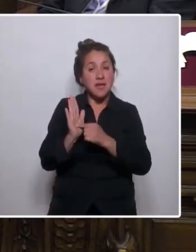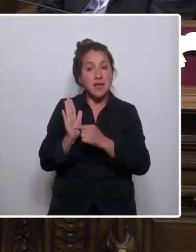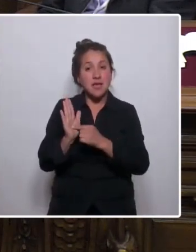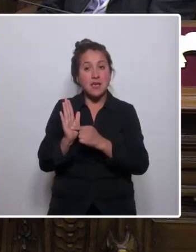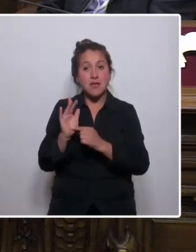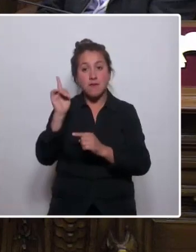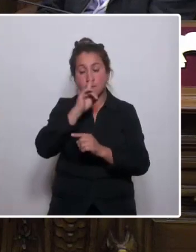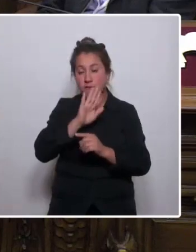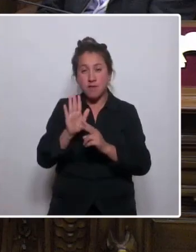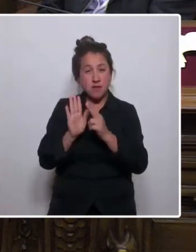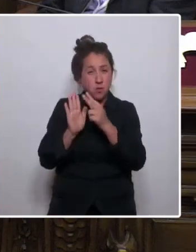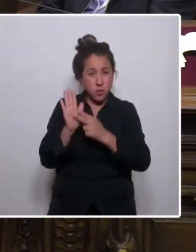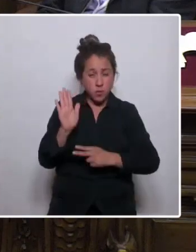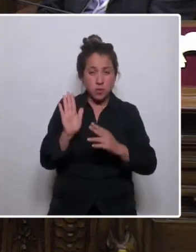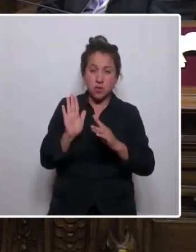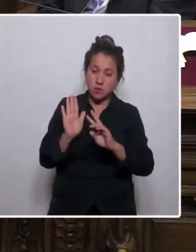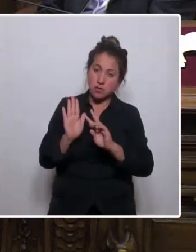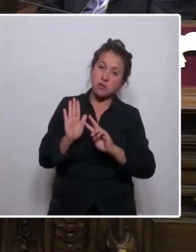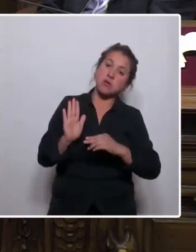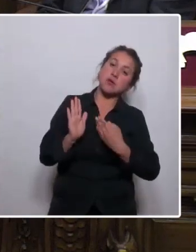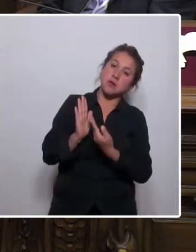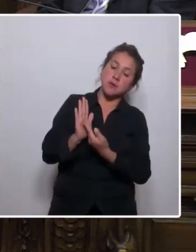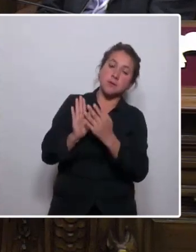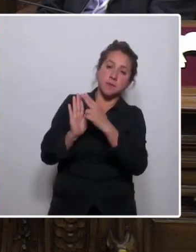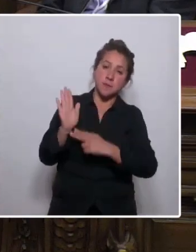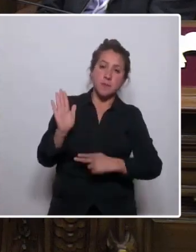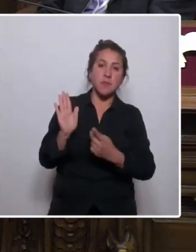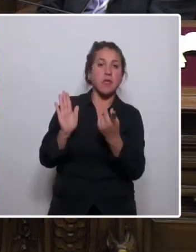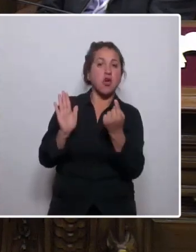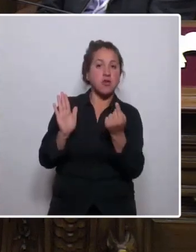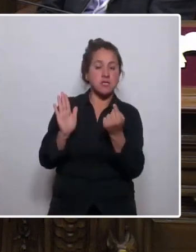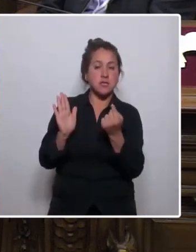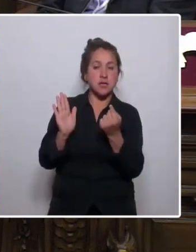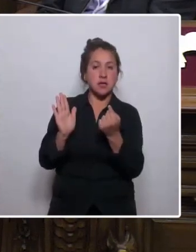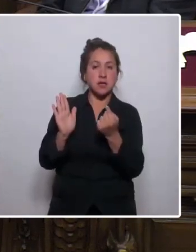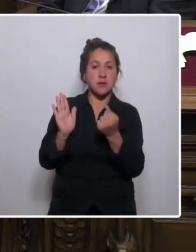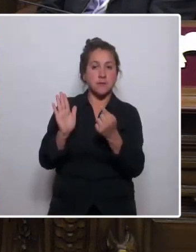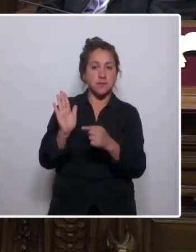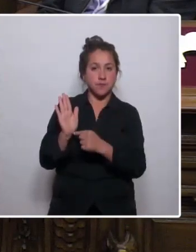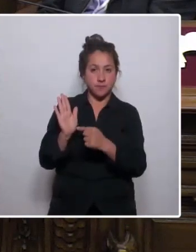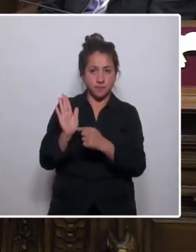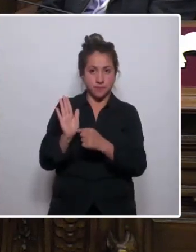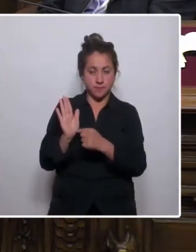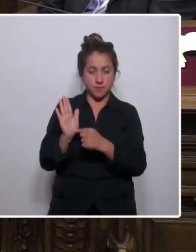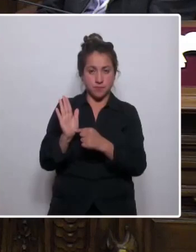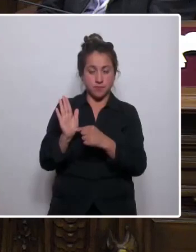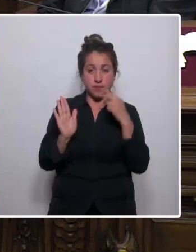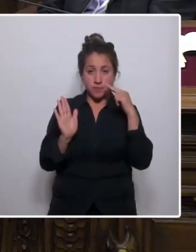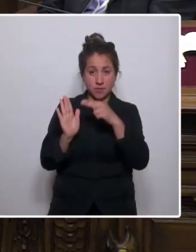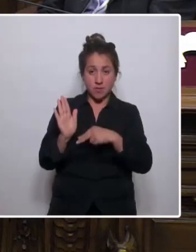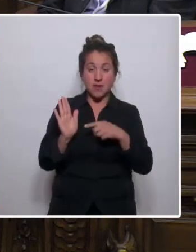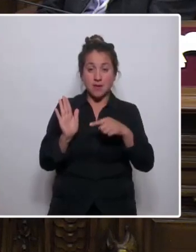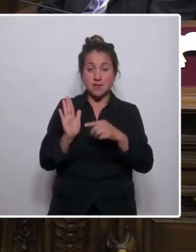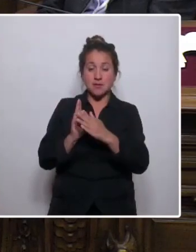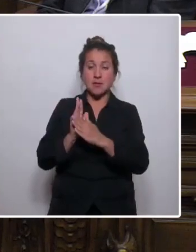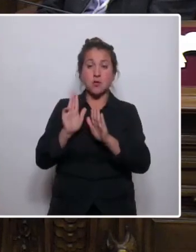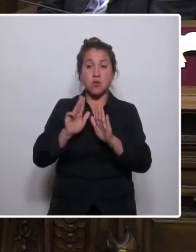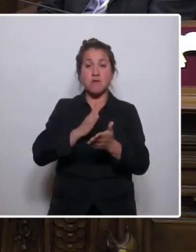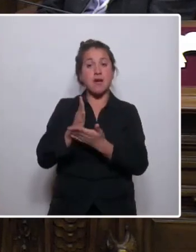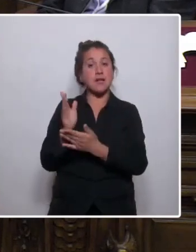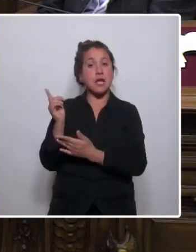concluye en la página 11 del comparado. Esa es la que se pone en